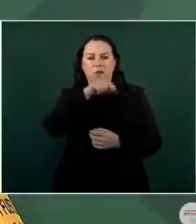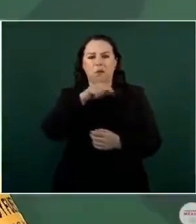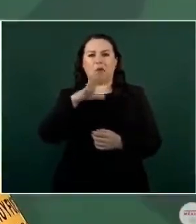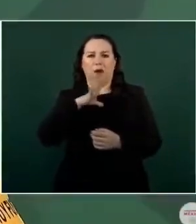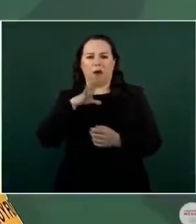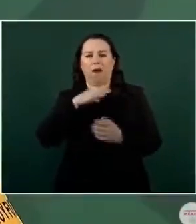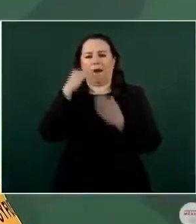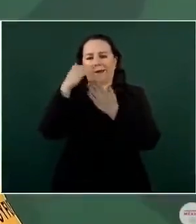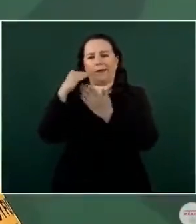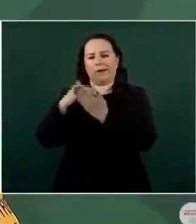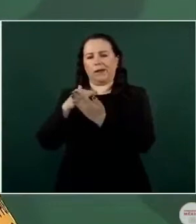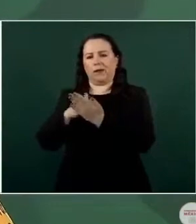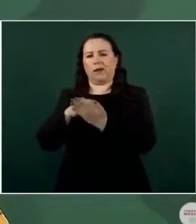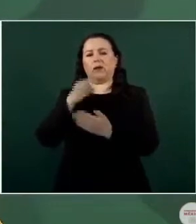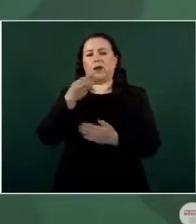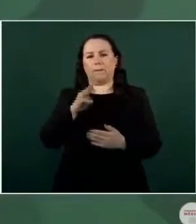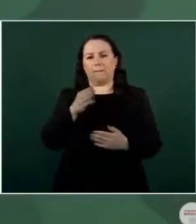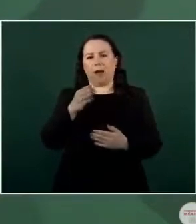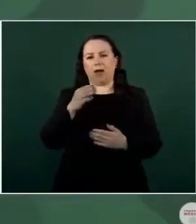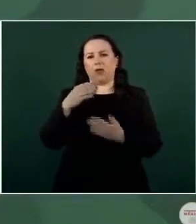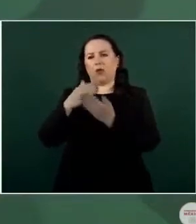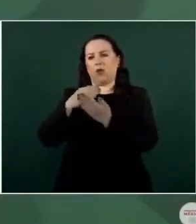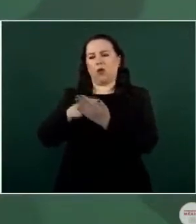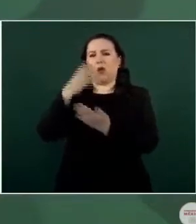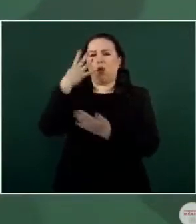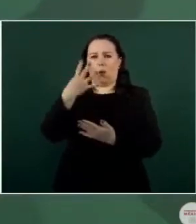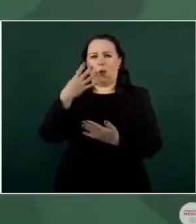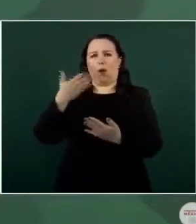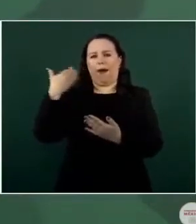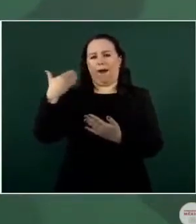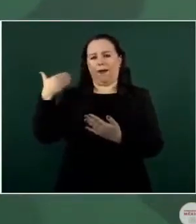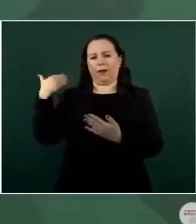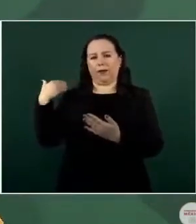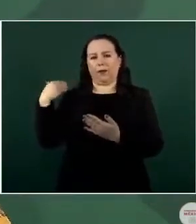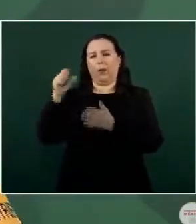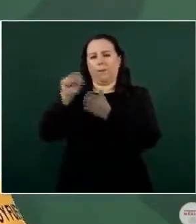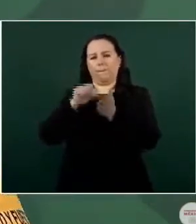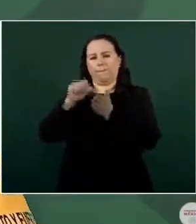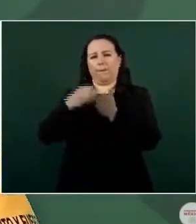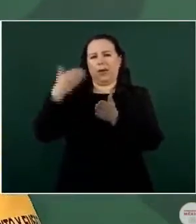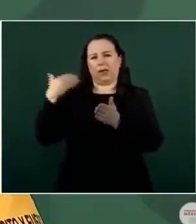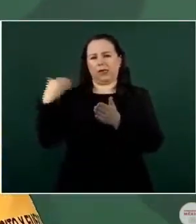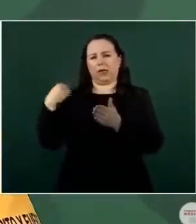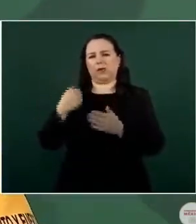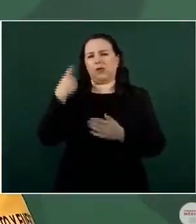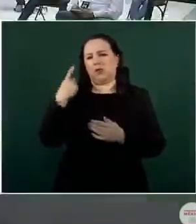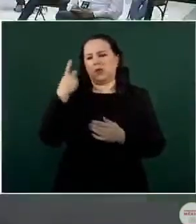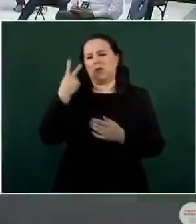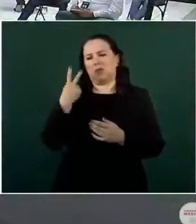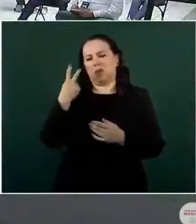en mayo se habían presentado 4, pero los meses anteriores entre 1, 2 o 3